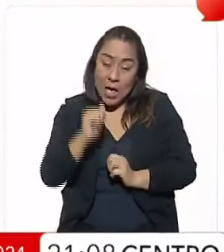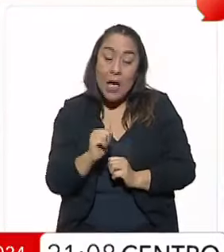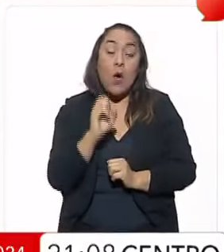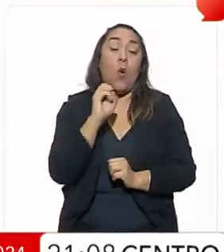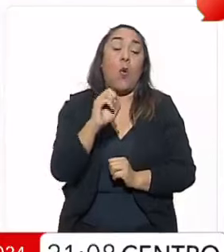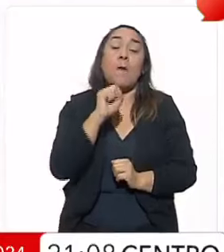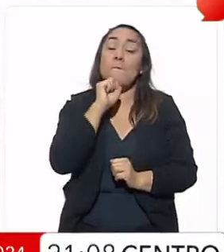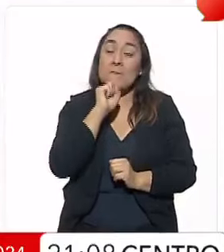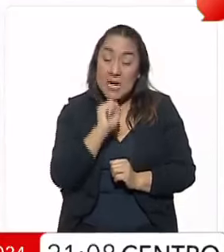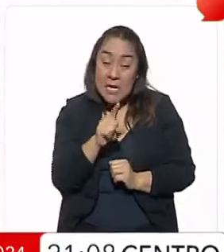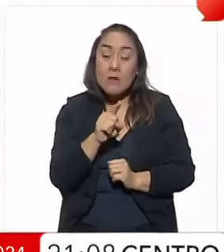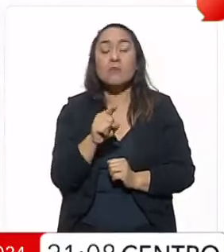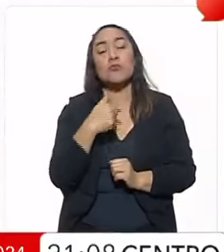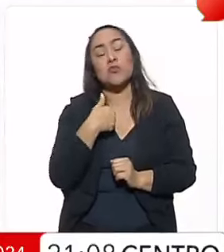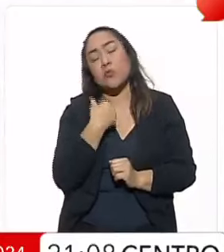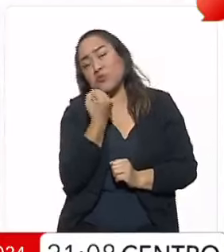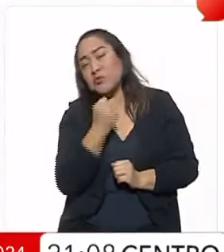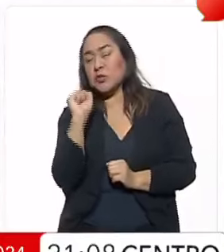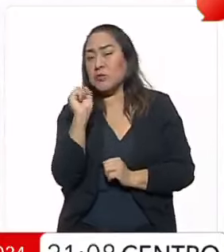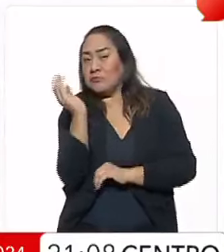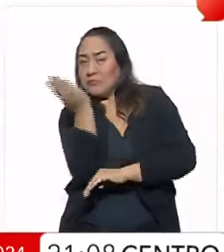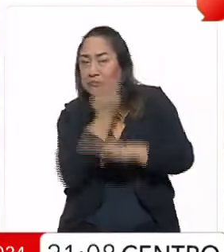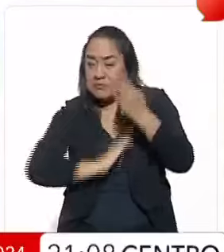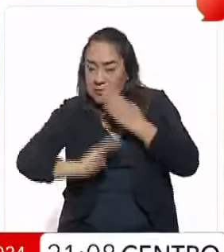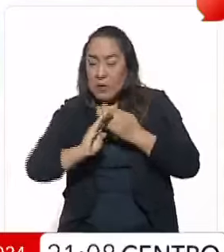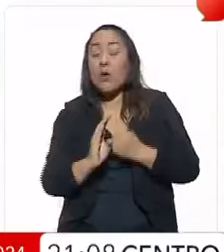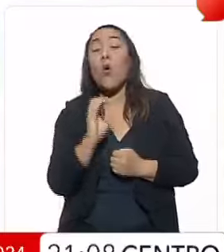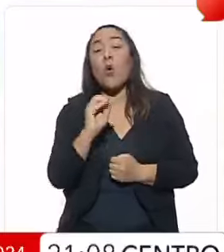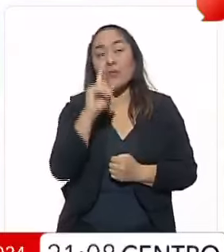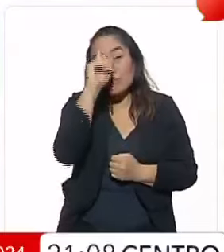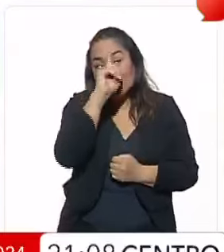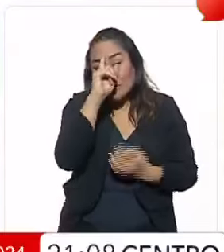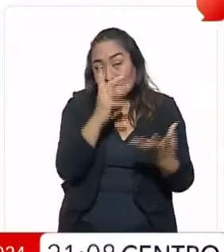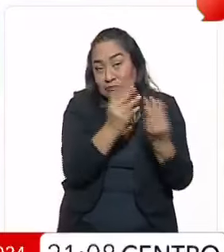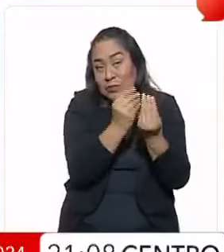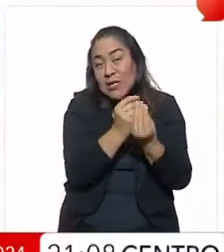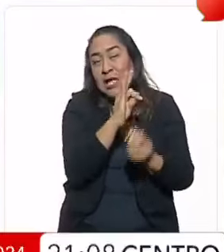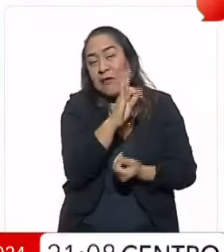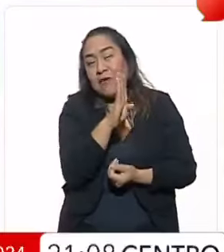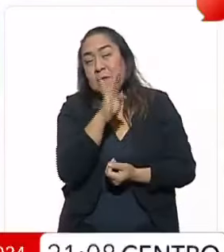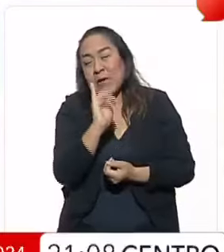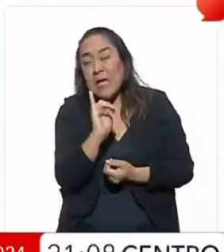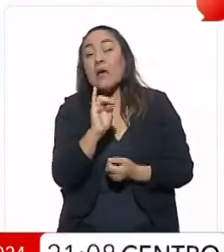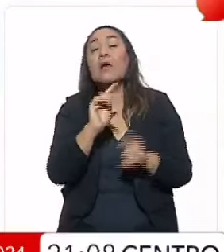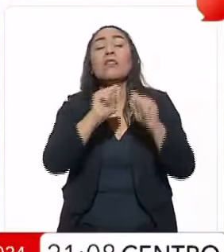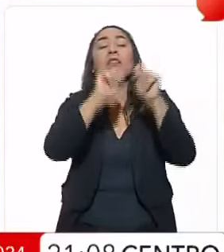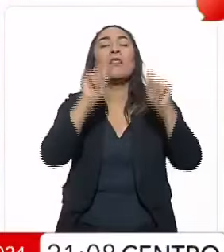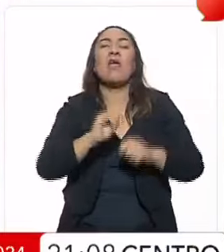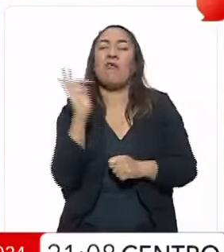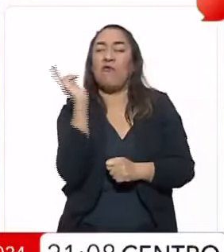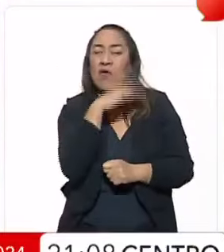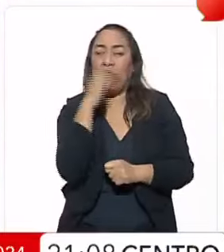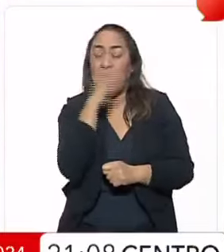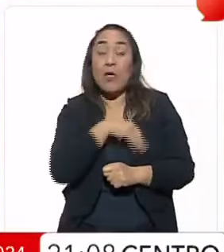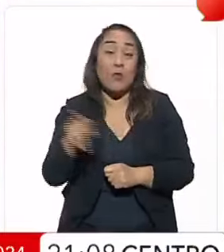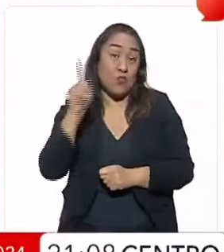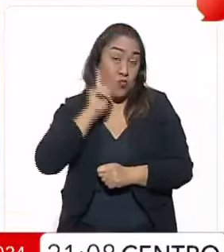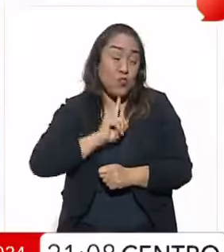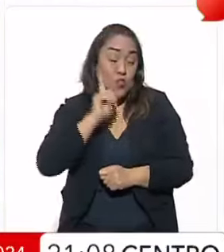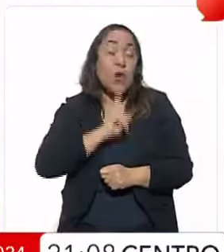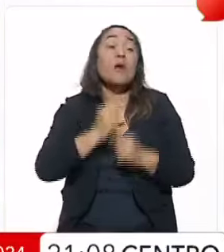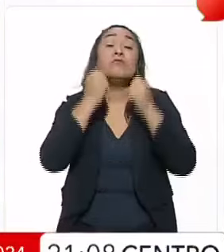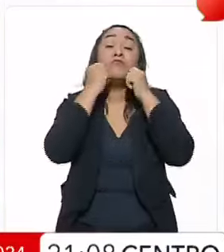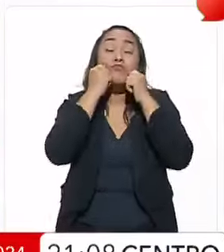también aseguraba ser multicampeona de taekwondo y hasta asesora del FBI. Amparada en títulos falsos, Marilyn Cot atendió y